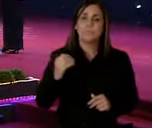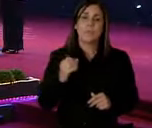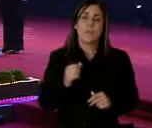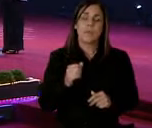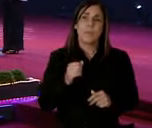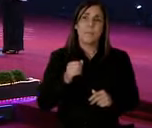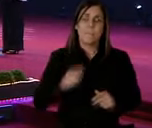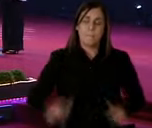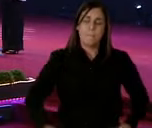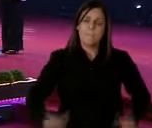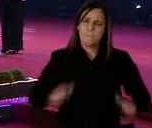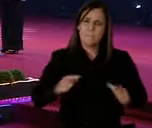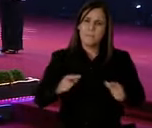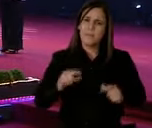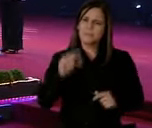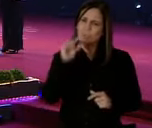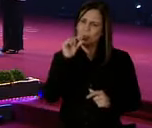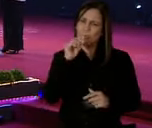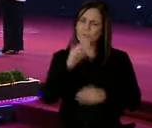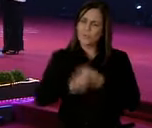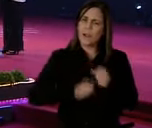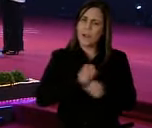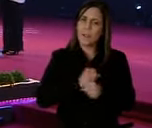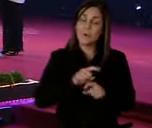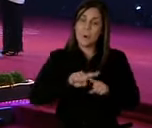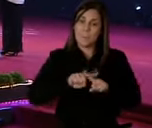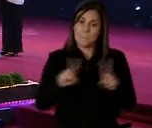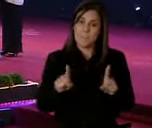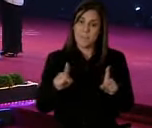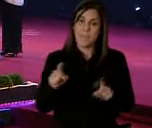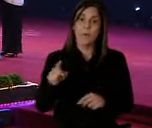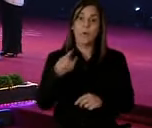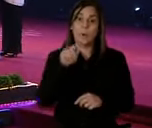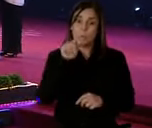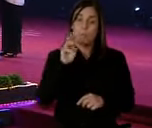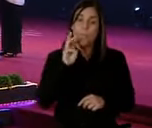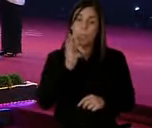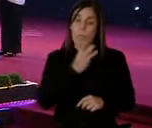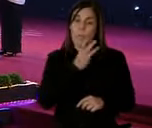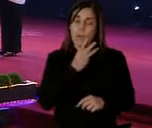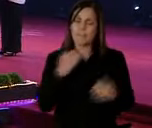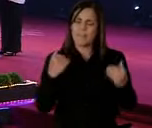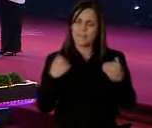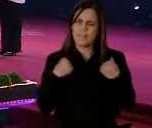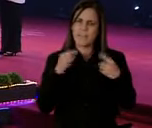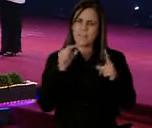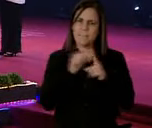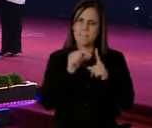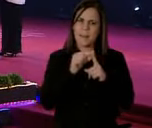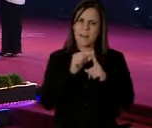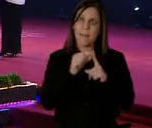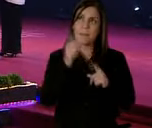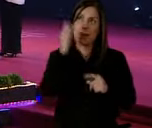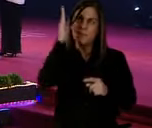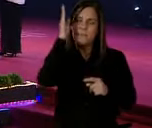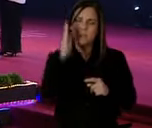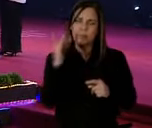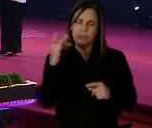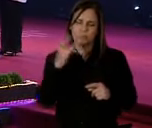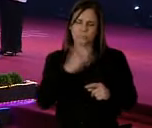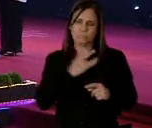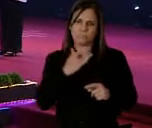de vida para regalarte vida y para que puedas cumplir con el cometido en la tierra. Así que denle un fuerte aplauso al Señor